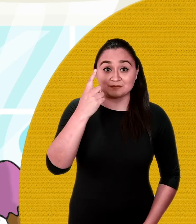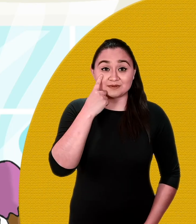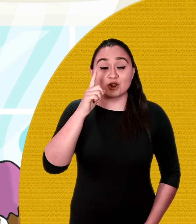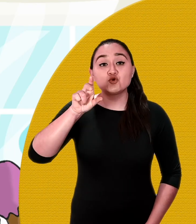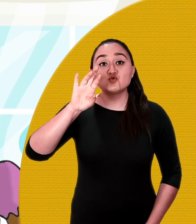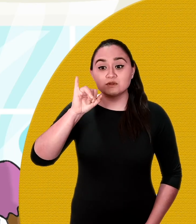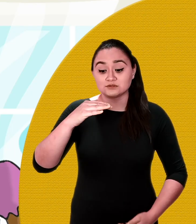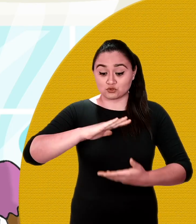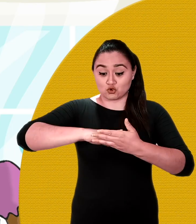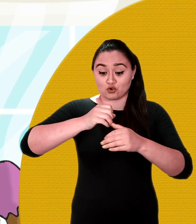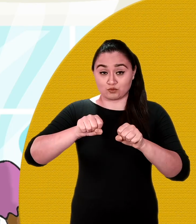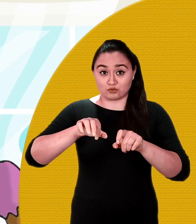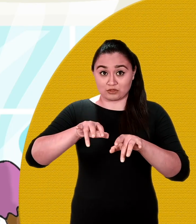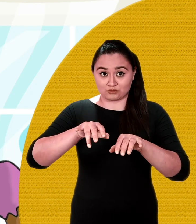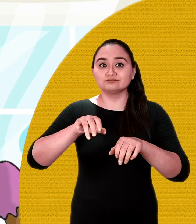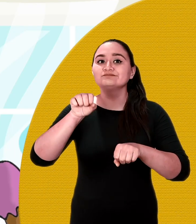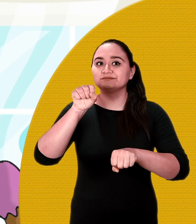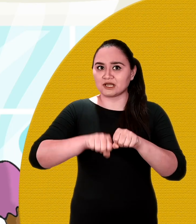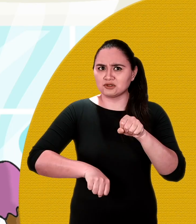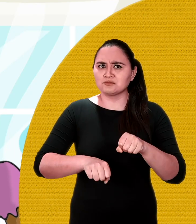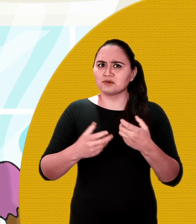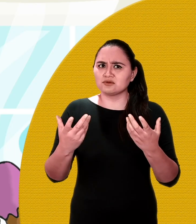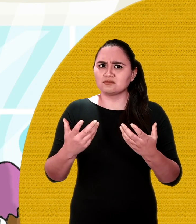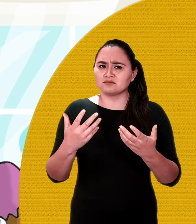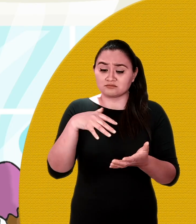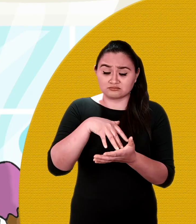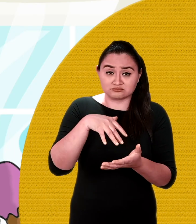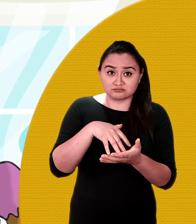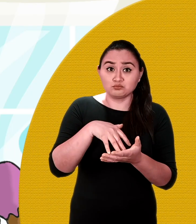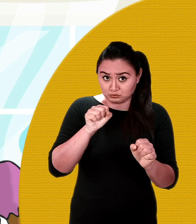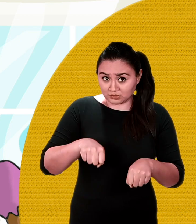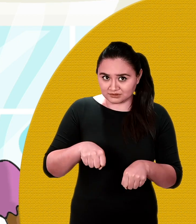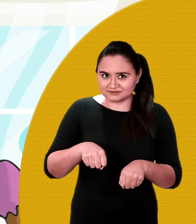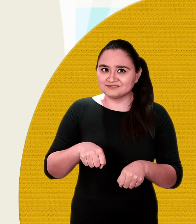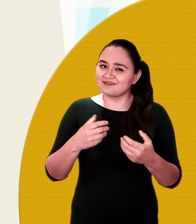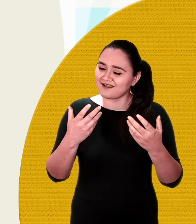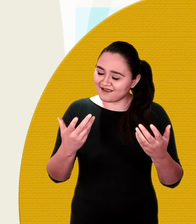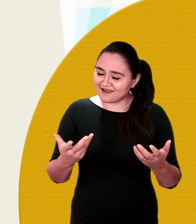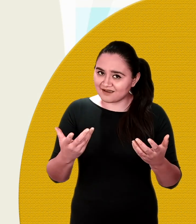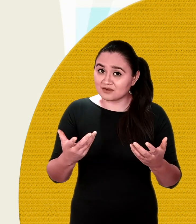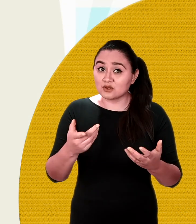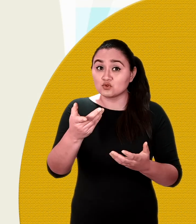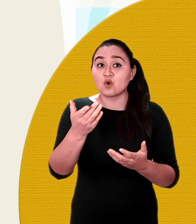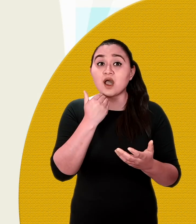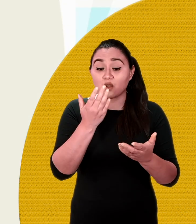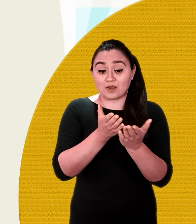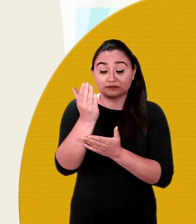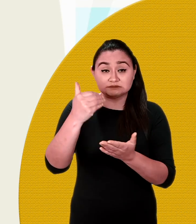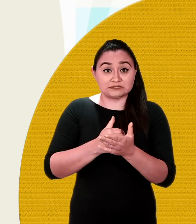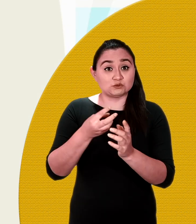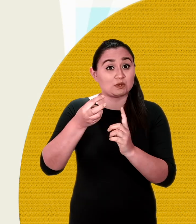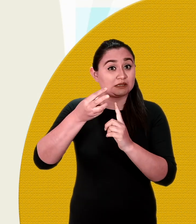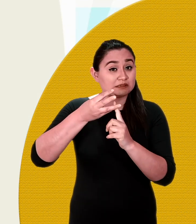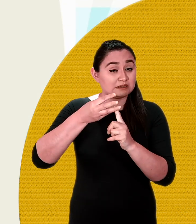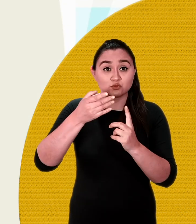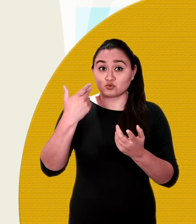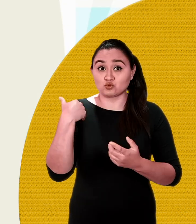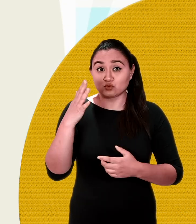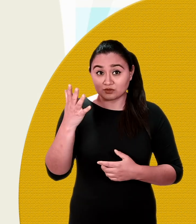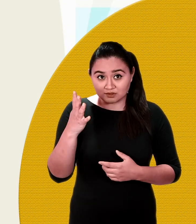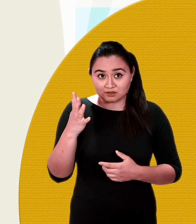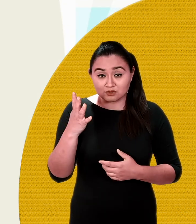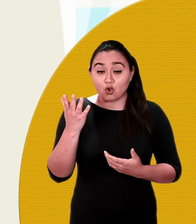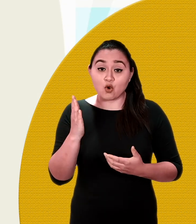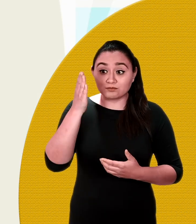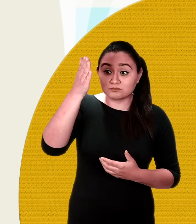A Luis se le dañó la computadora, pero sí puede continuar con sus aprendizajes. Si no tienes acceso a internet y no puedes ir a los ciber